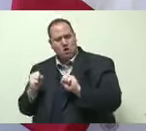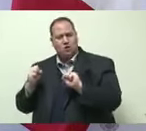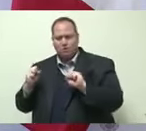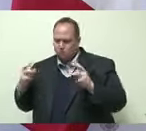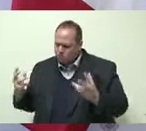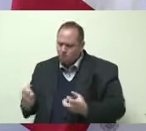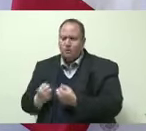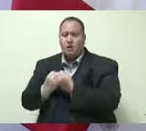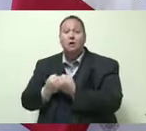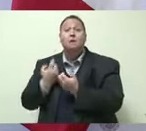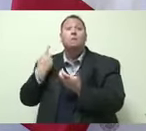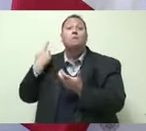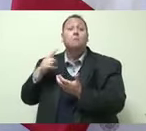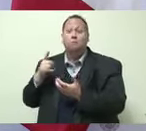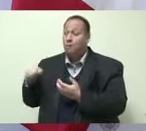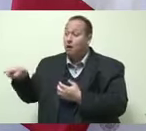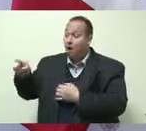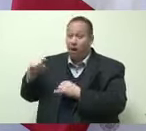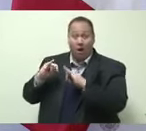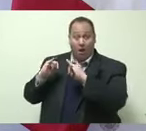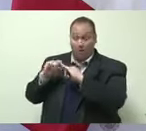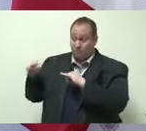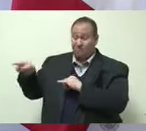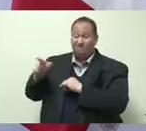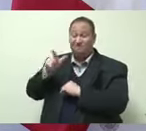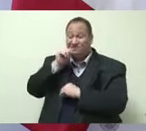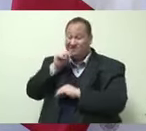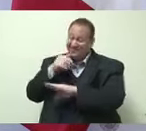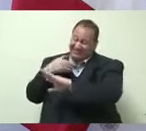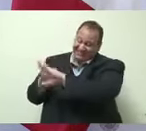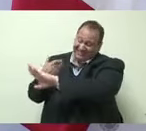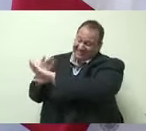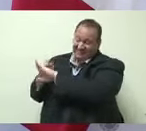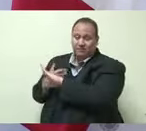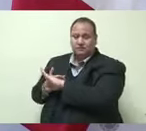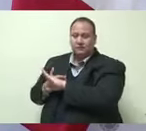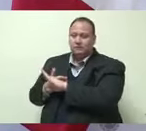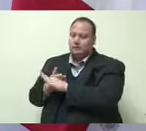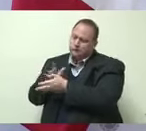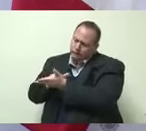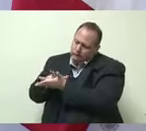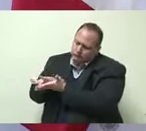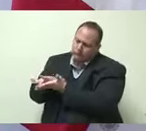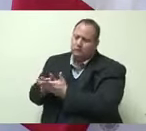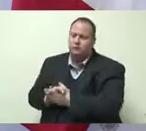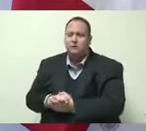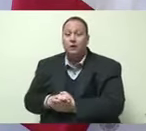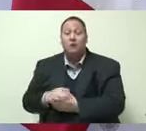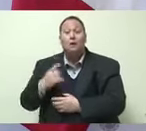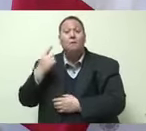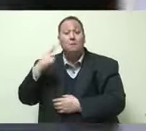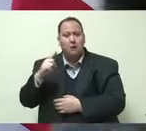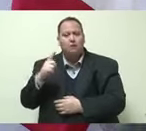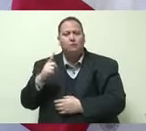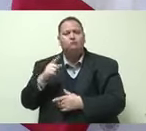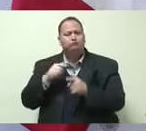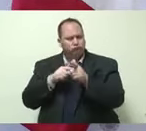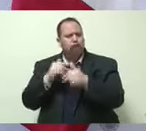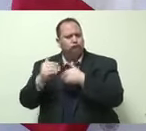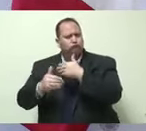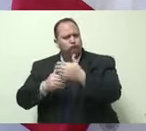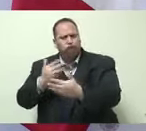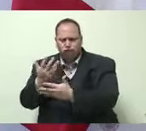todo momento a la institución de seguridad pública que fue víctima de este ataque, para apoyar y dar continuidad